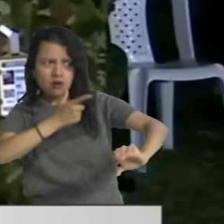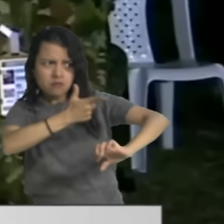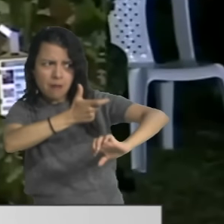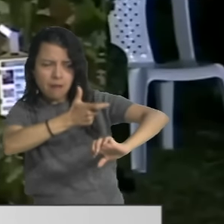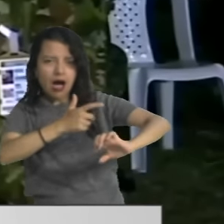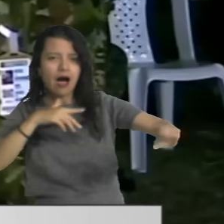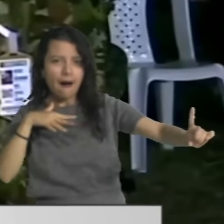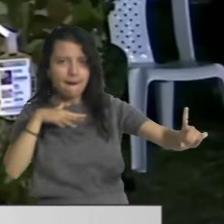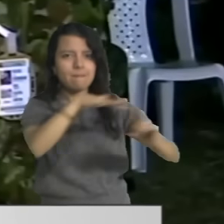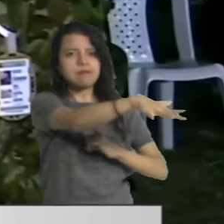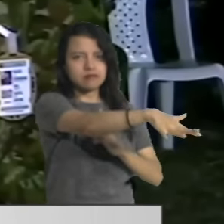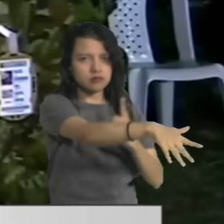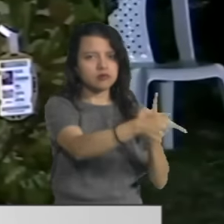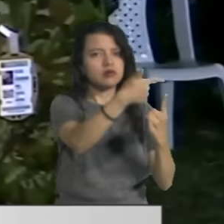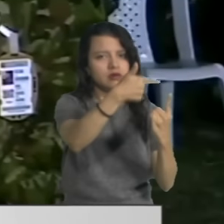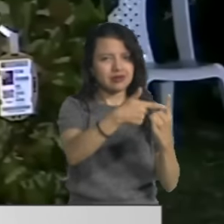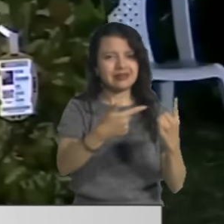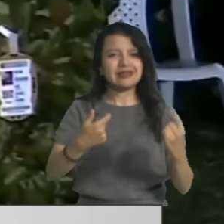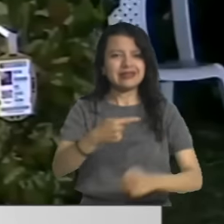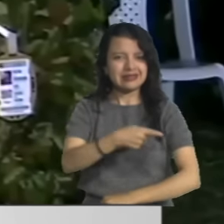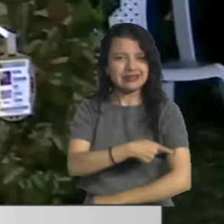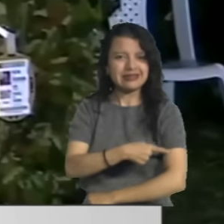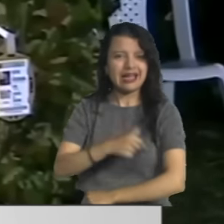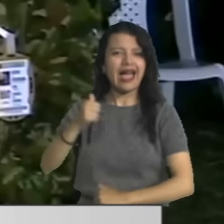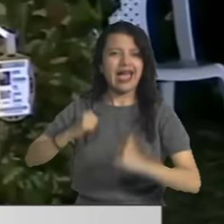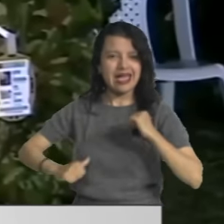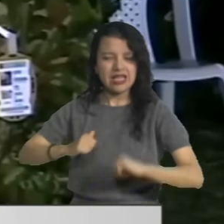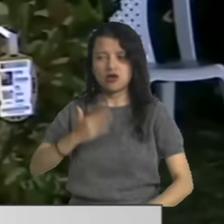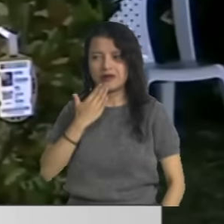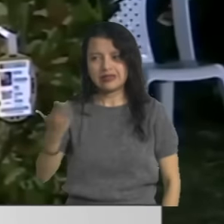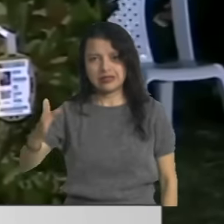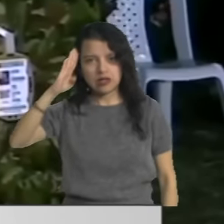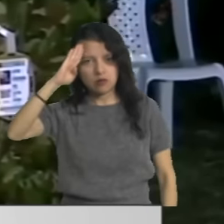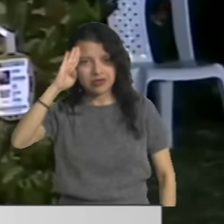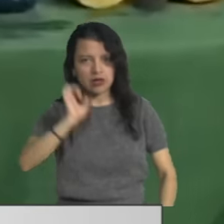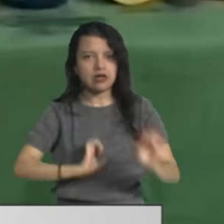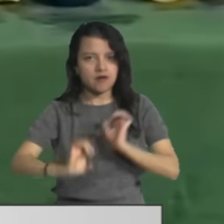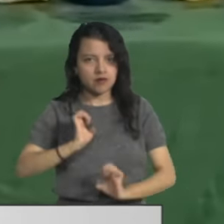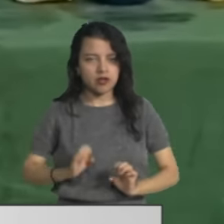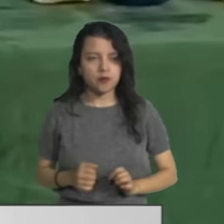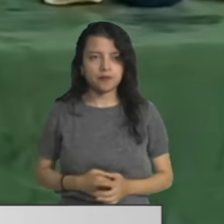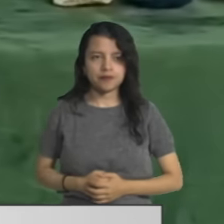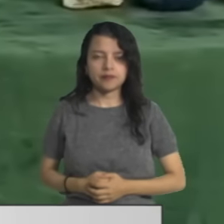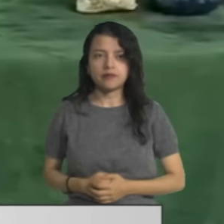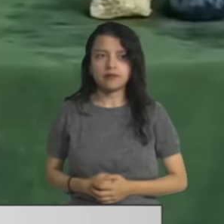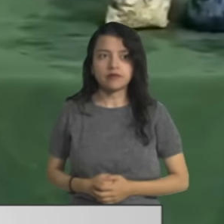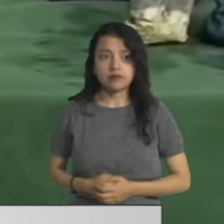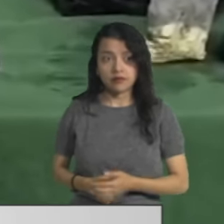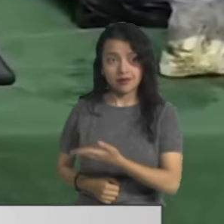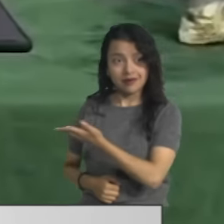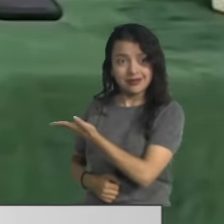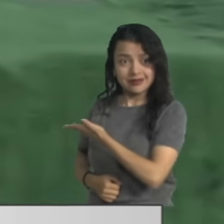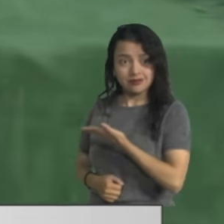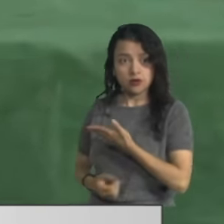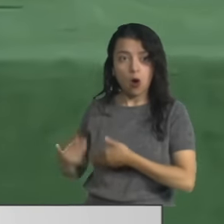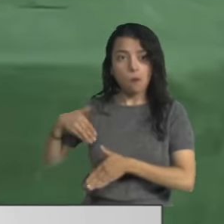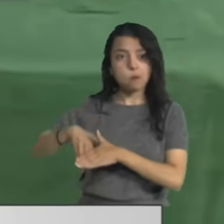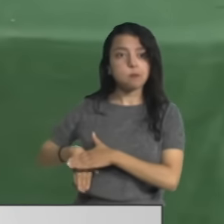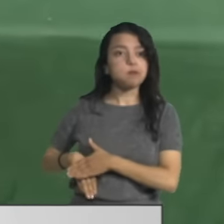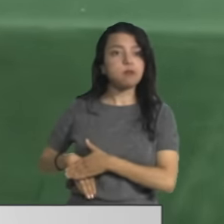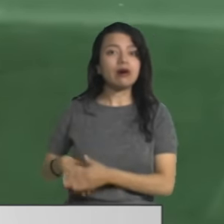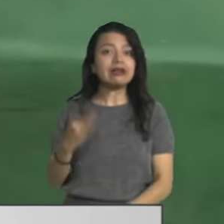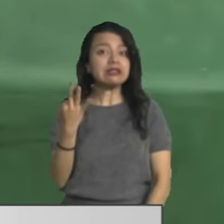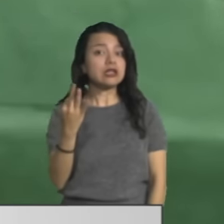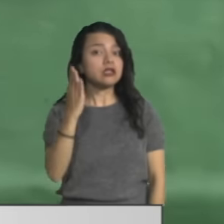herida gracias a la reacción policial y de los soldados. Al sujeto le fueron hallados en su poder